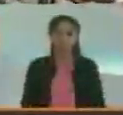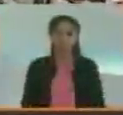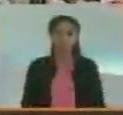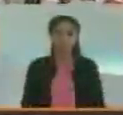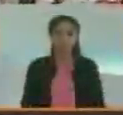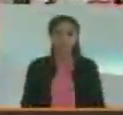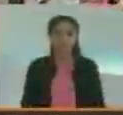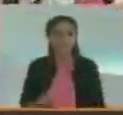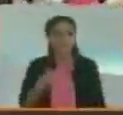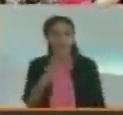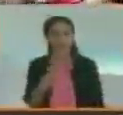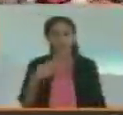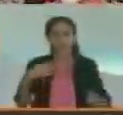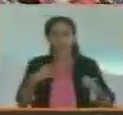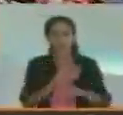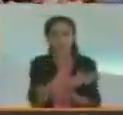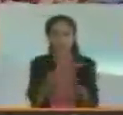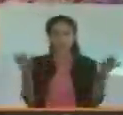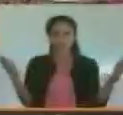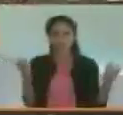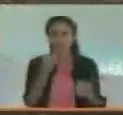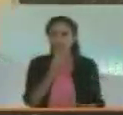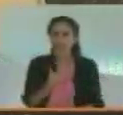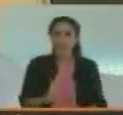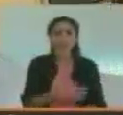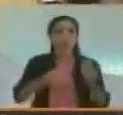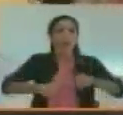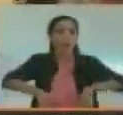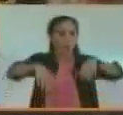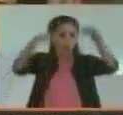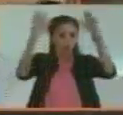Miren qué belleza, vale. Vamos a hacer una ola.